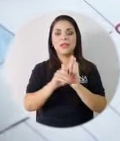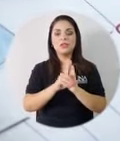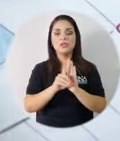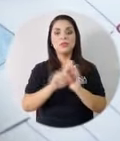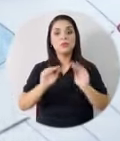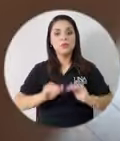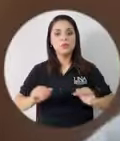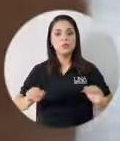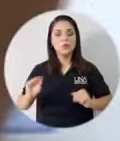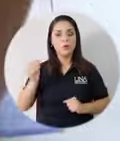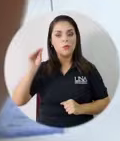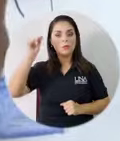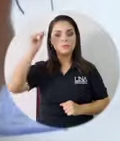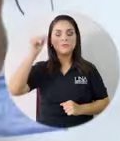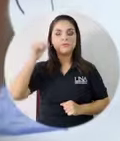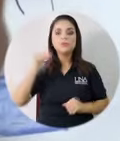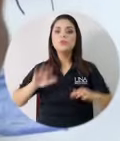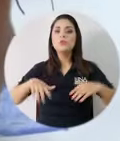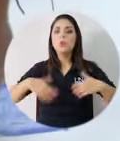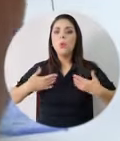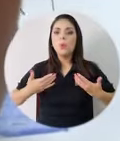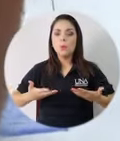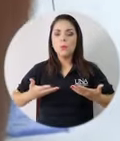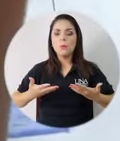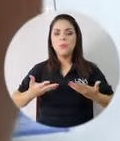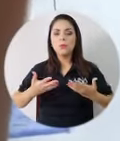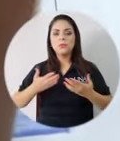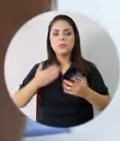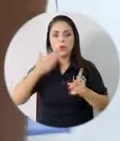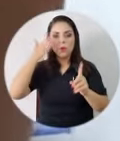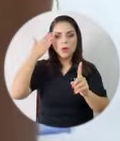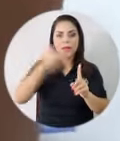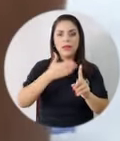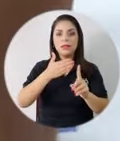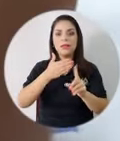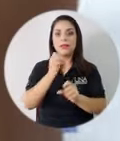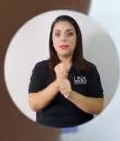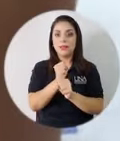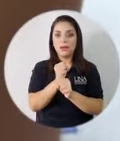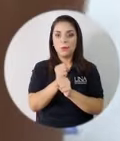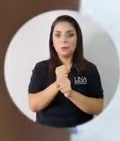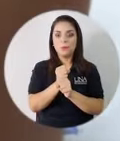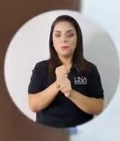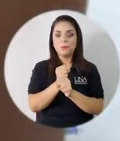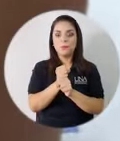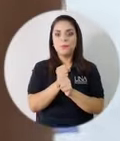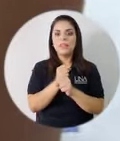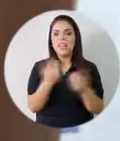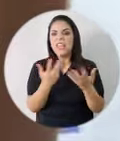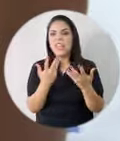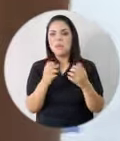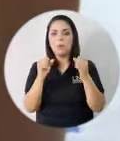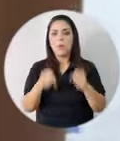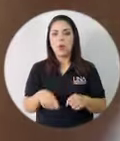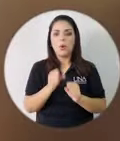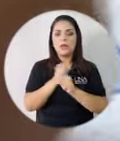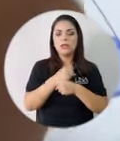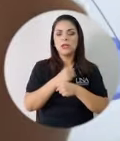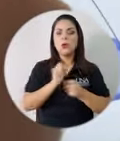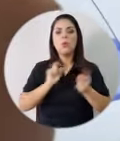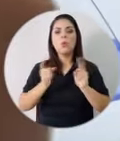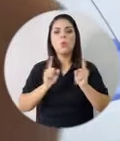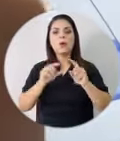a la práctica los derechos de la niñez y adolescencia? ¿Cómo se concretan a nivel operativo?